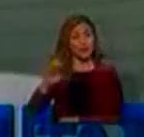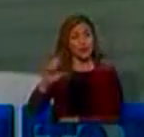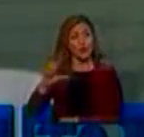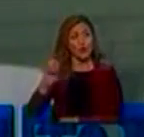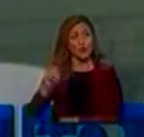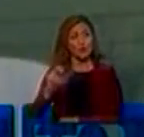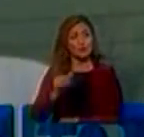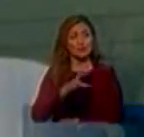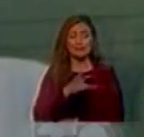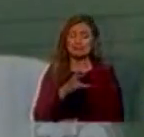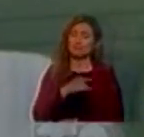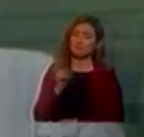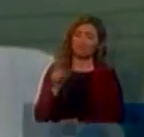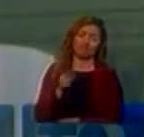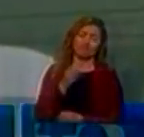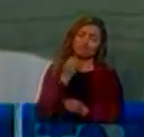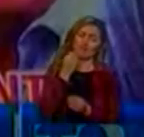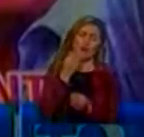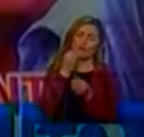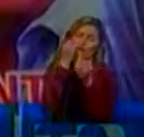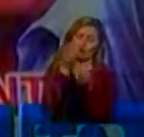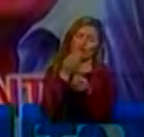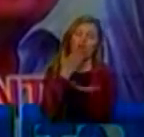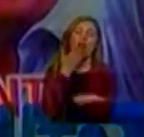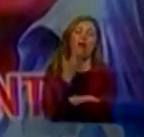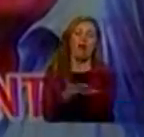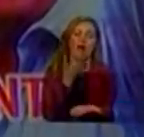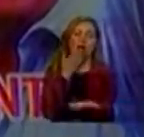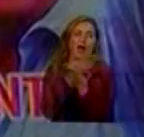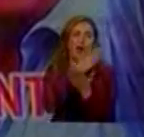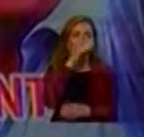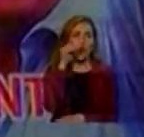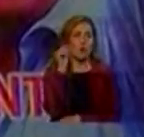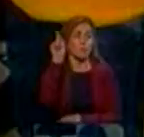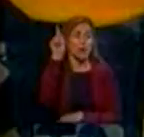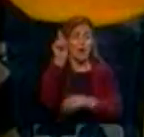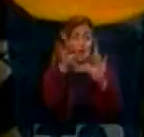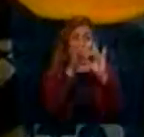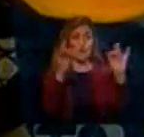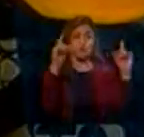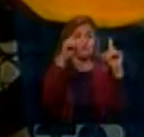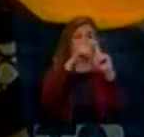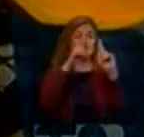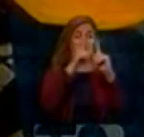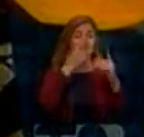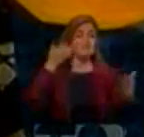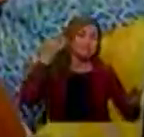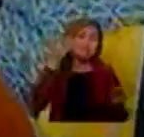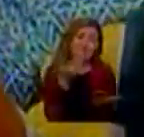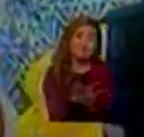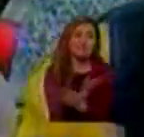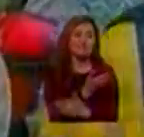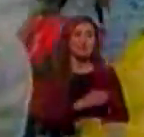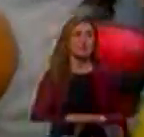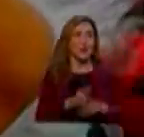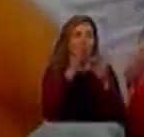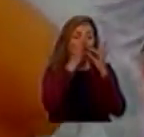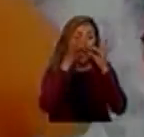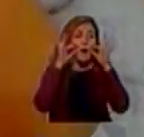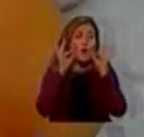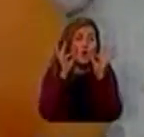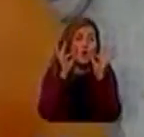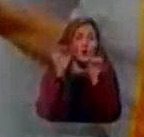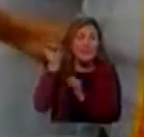En agradecimiento por todas las cosas buenas que ha hecho. Por eso en los carteles se repetía la misma palabra, gracias. La gente andaba con bigote y en cada